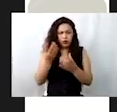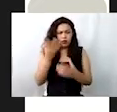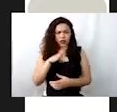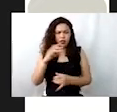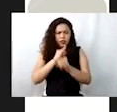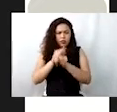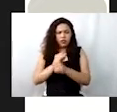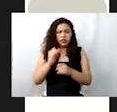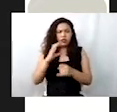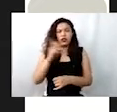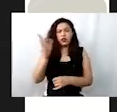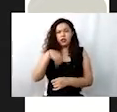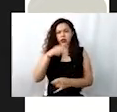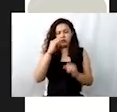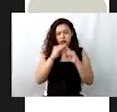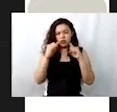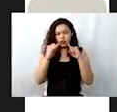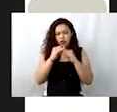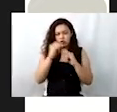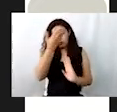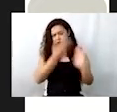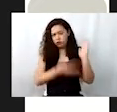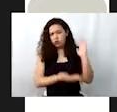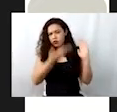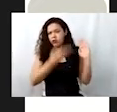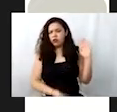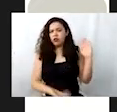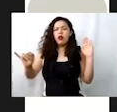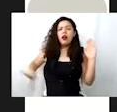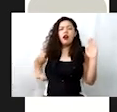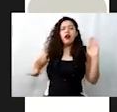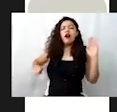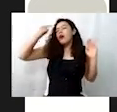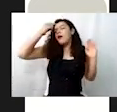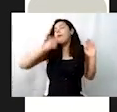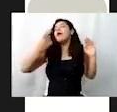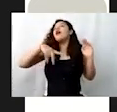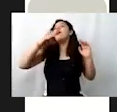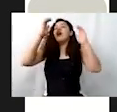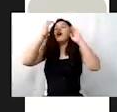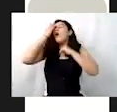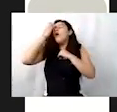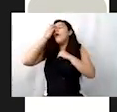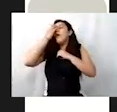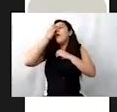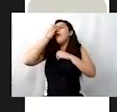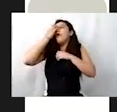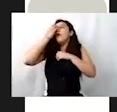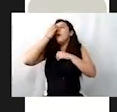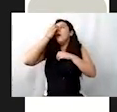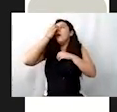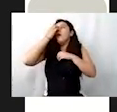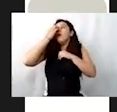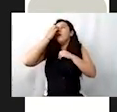línea donde allí todas las instituciones interesadas en conocer qué dicen